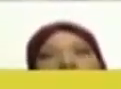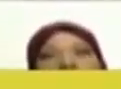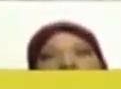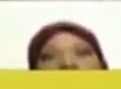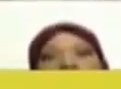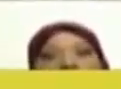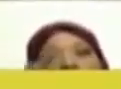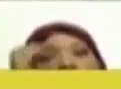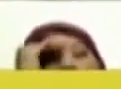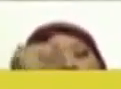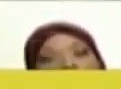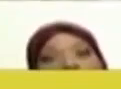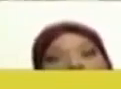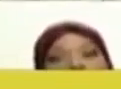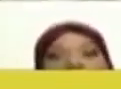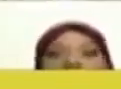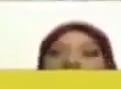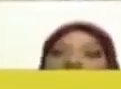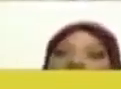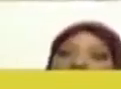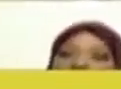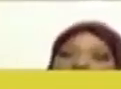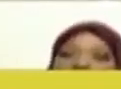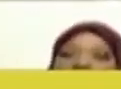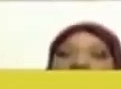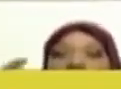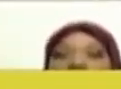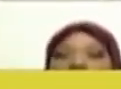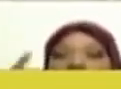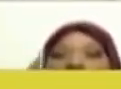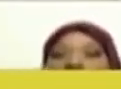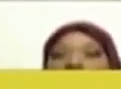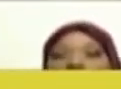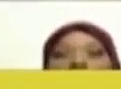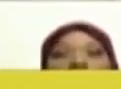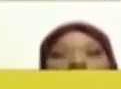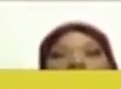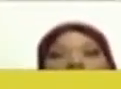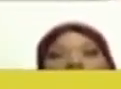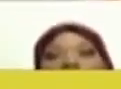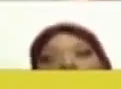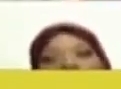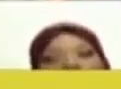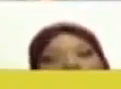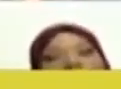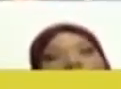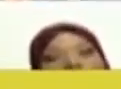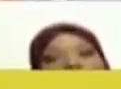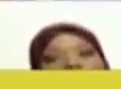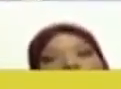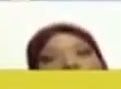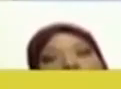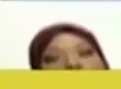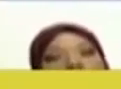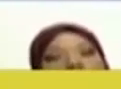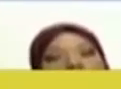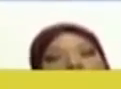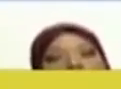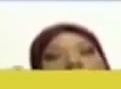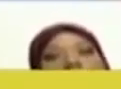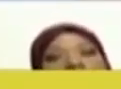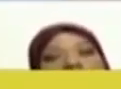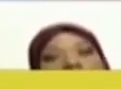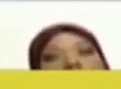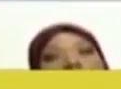Palabras de Jorge Rodríguez, presidente de la Asamblea Nacional, donde hacía alusión directamente al nuevo mapa develado allí, dejando la